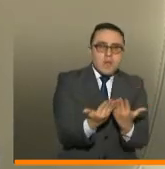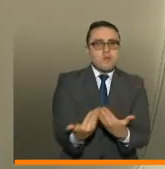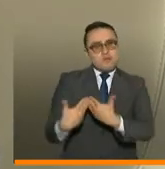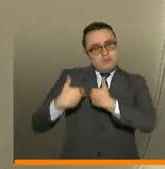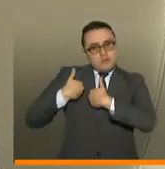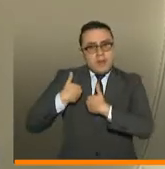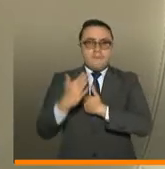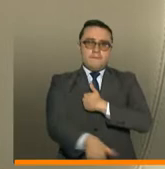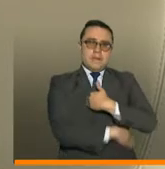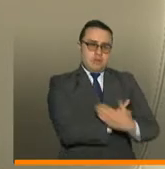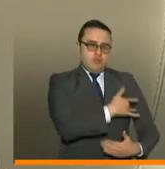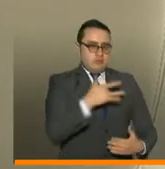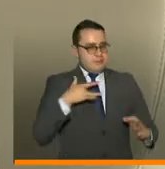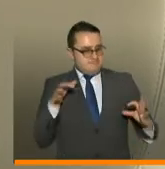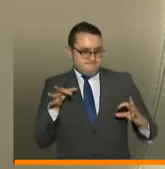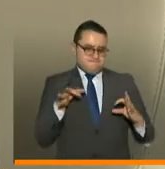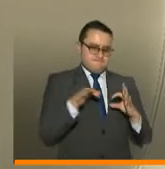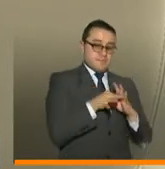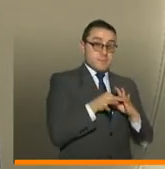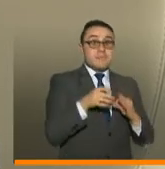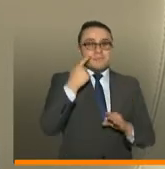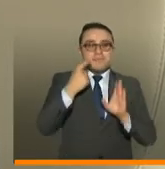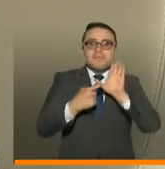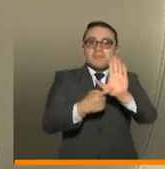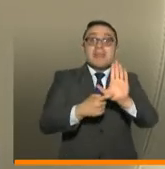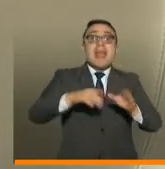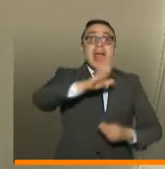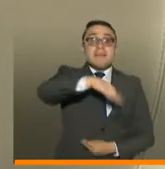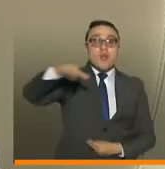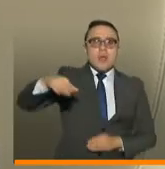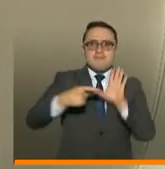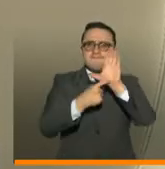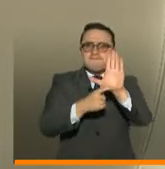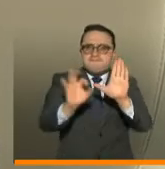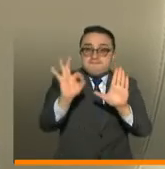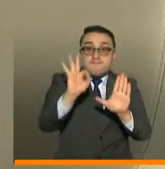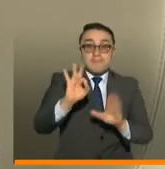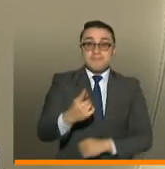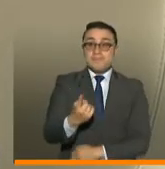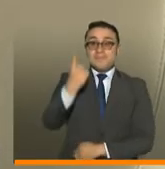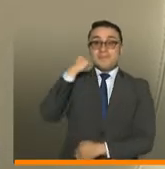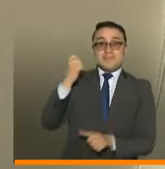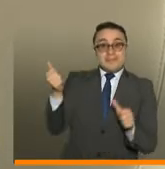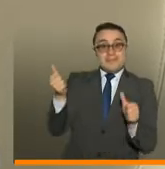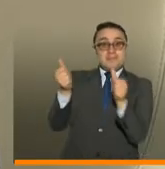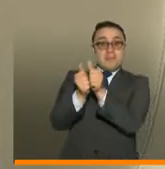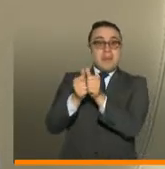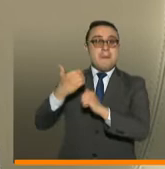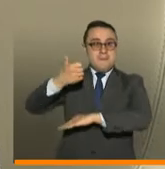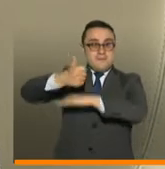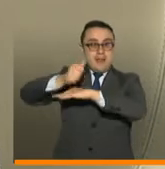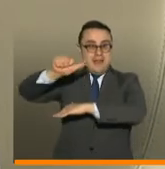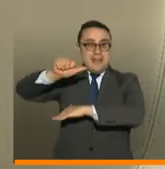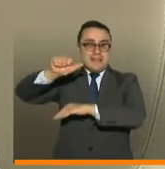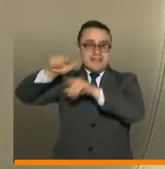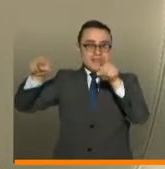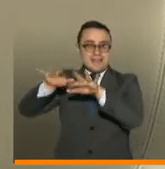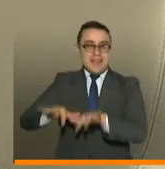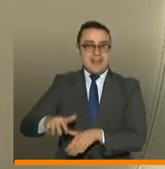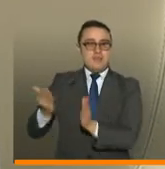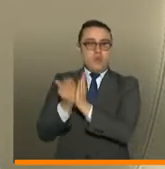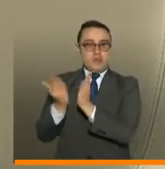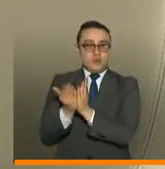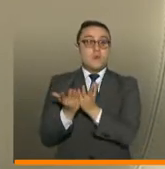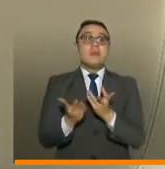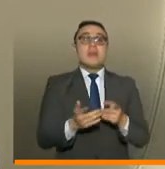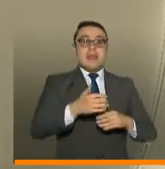mano del Ministerio de Salud. Y un ejemplo, presidente, es Antioquia. Ayer teníamos la posibilidad de acompañar a su secretaria de Educación, a los rectores. Tenemos